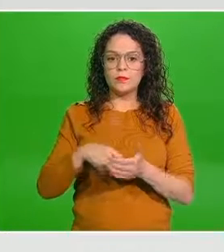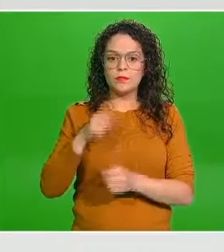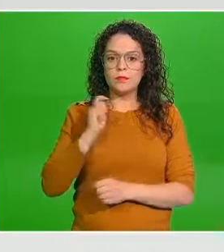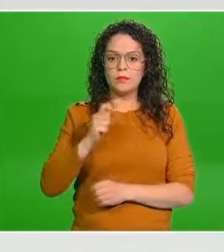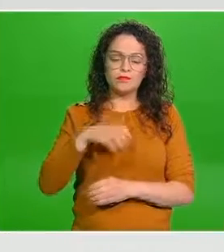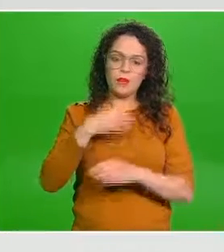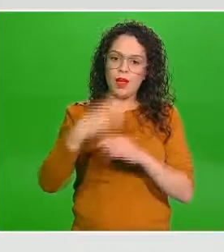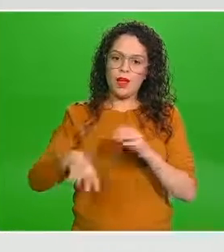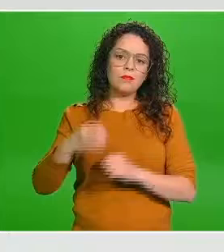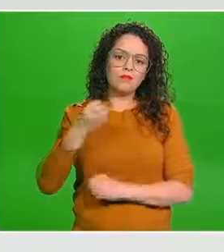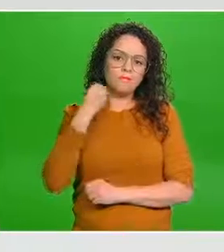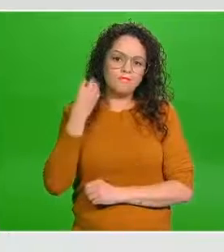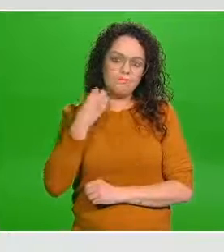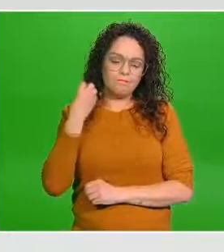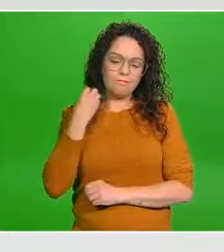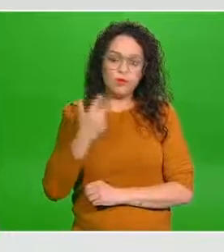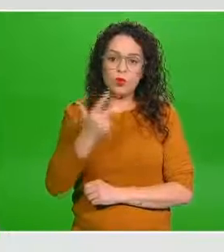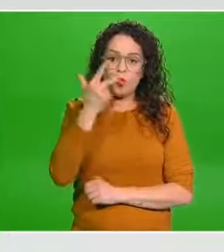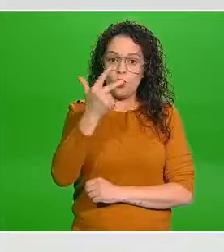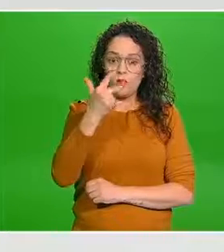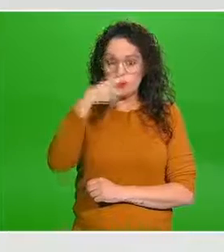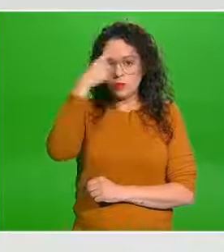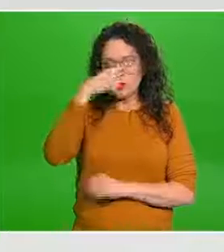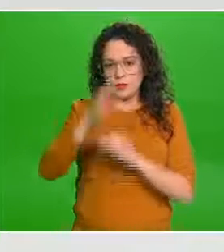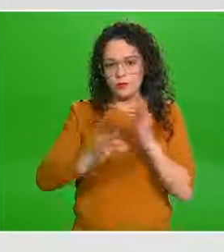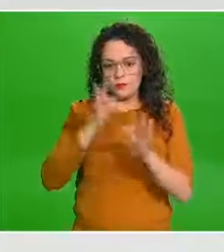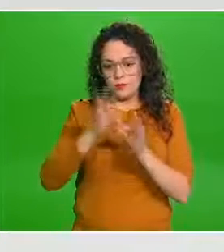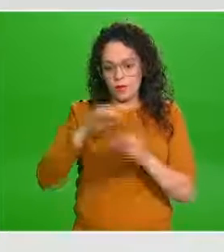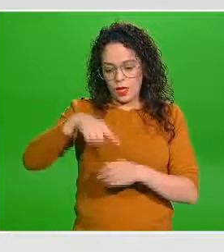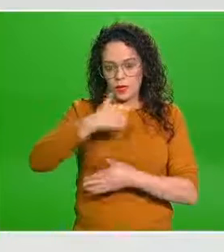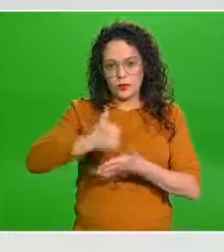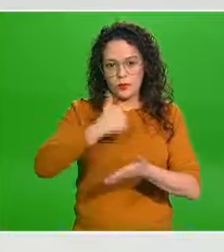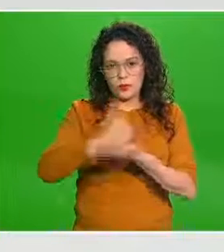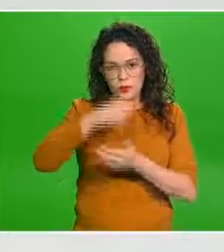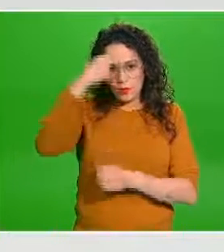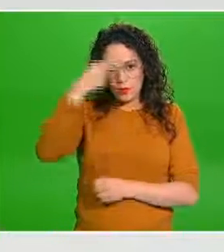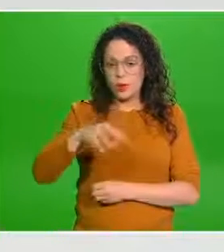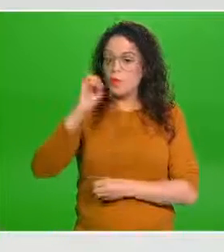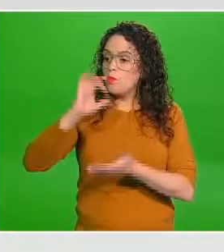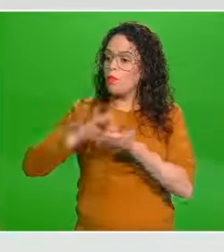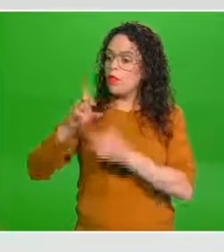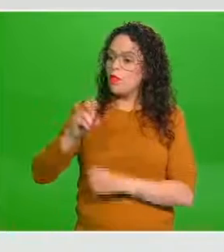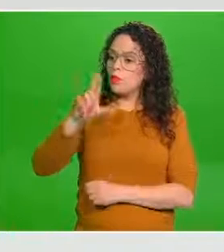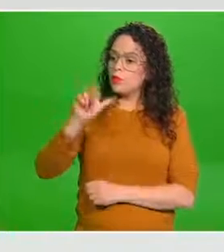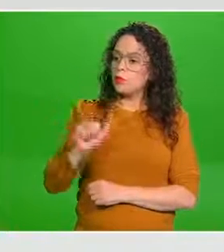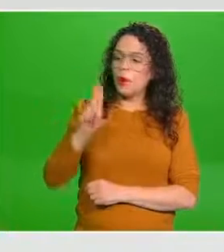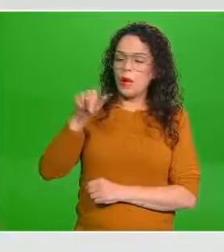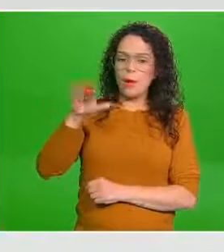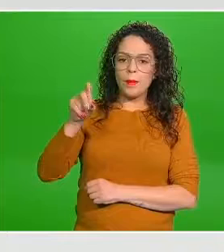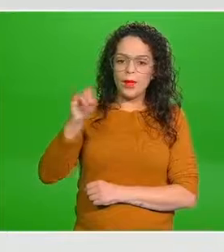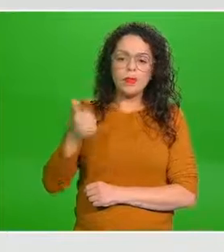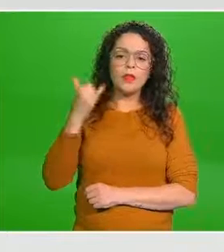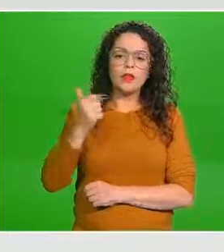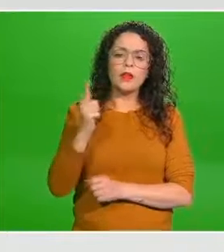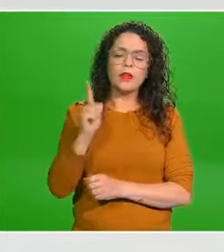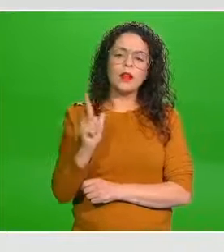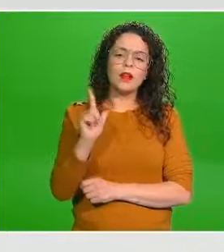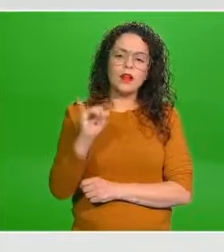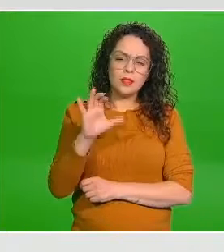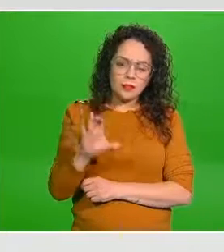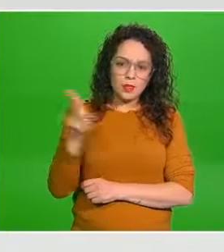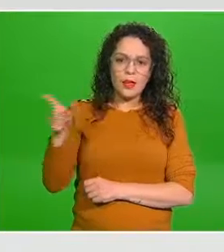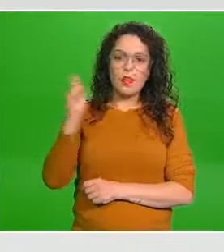la conferencia, a las 8 de la noche en la Ciudad de México. Le agradezco a la doctora Gabriela Nucamendi y al licenciado Marcos Dauzón por